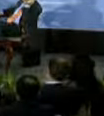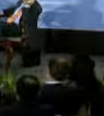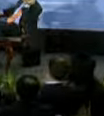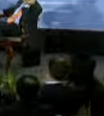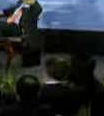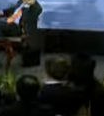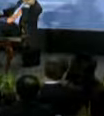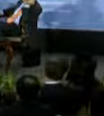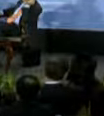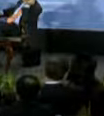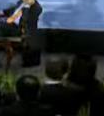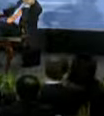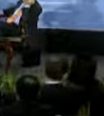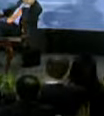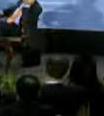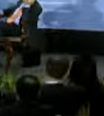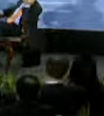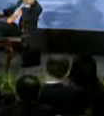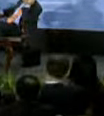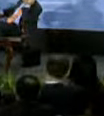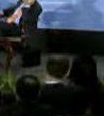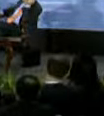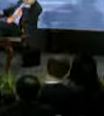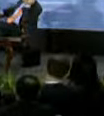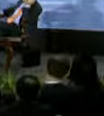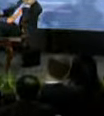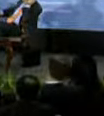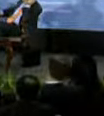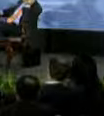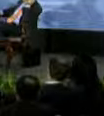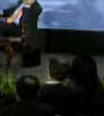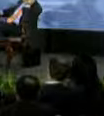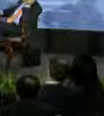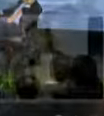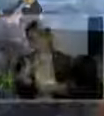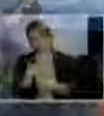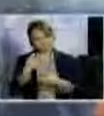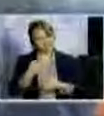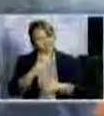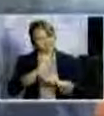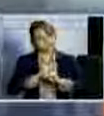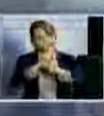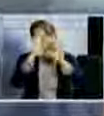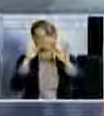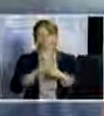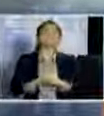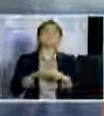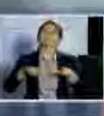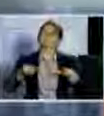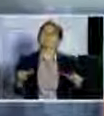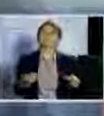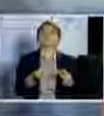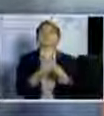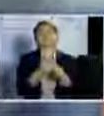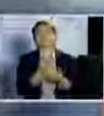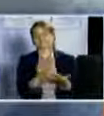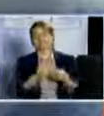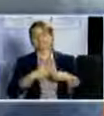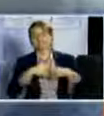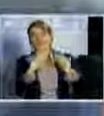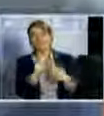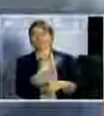hecho unas exposiciones muy buenas. Bueno, la primera conclusión es, pues, bueno, o es obvia, es bastante preocupante. Virginia